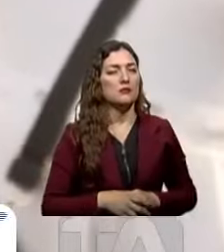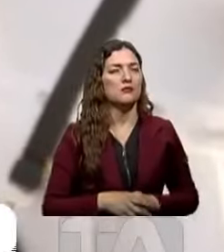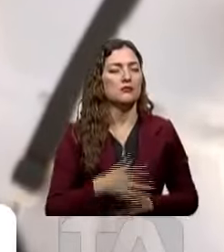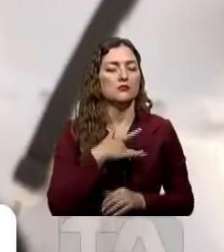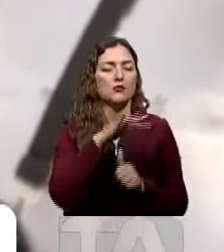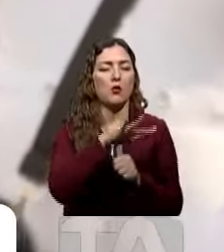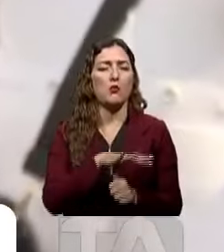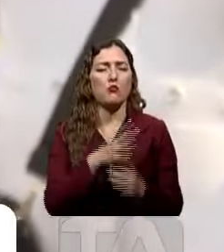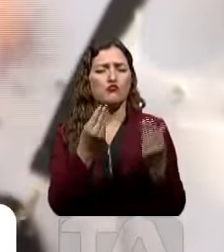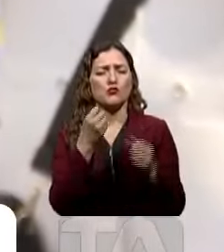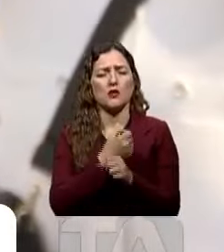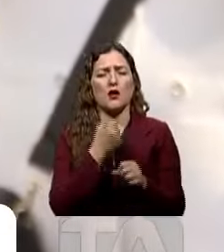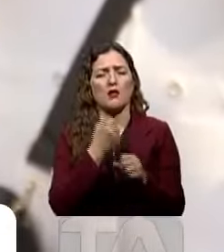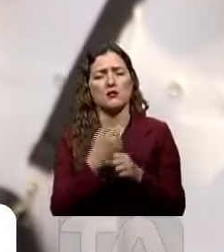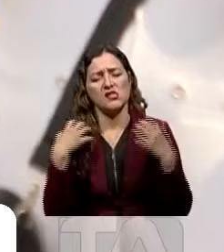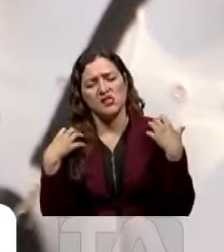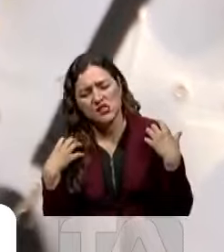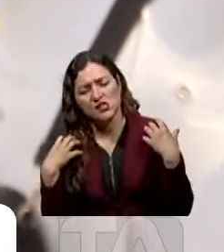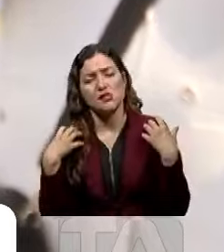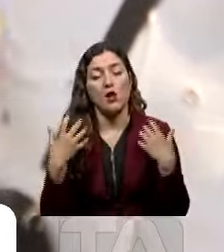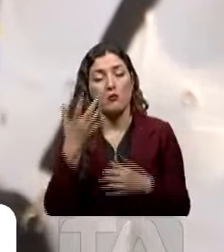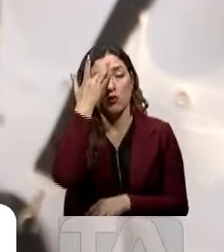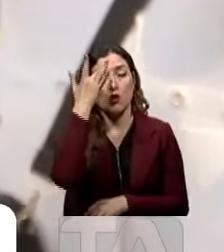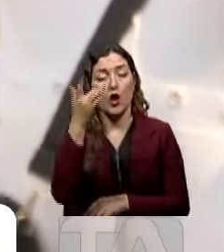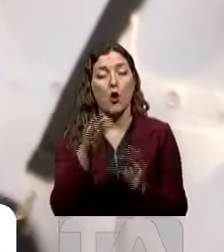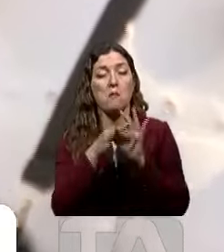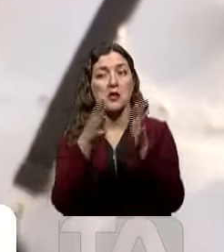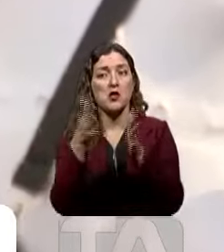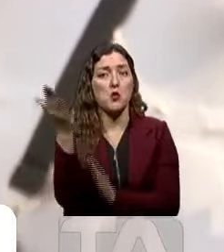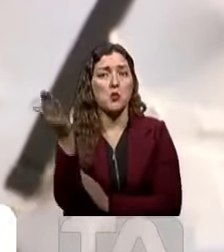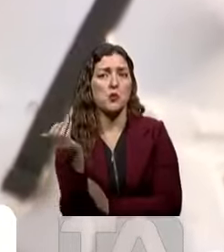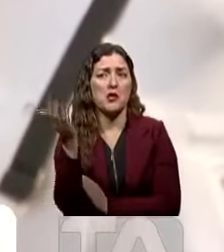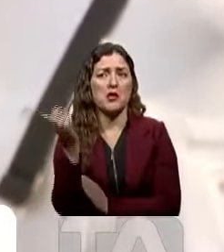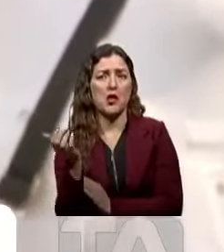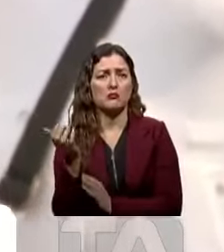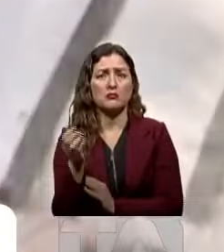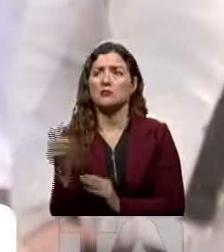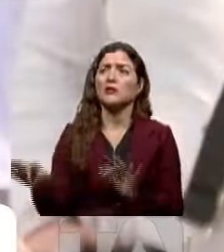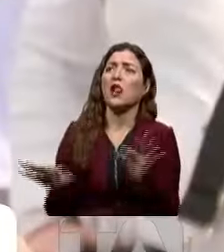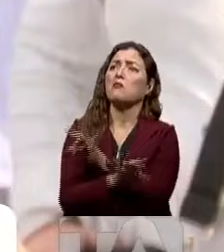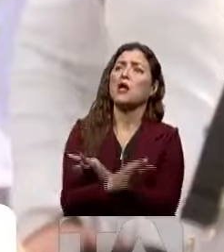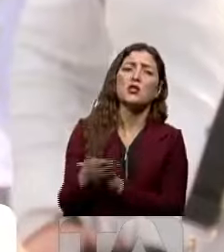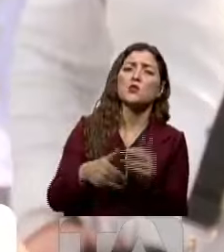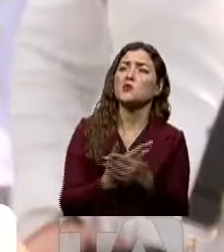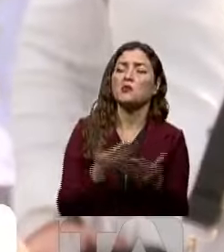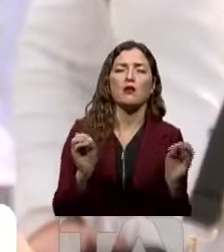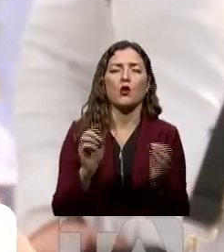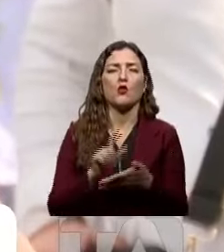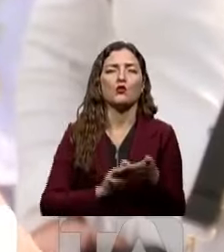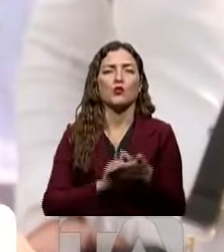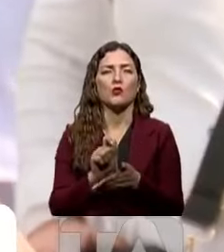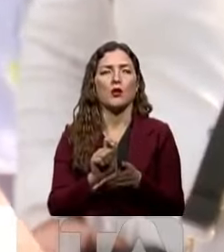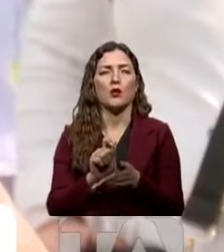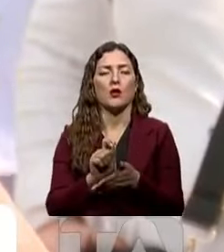una sobrecarga de trabajo, porque muchos compañeros se han jubilado y no ha habido reposiciones de nuestros compañeros. No es contratación, simplemente es